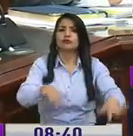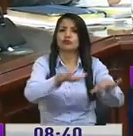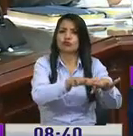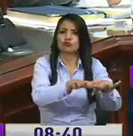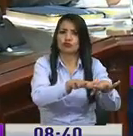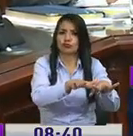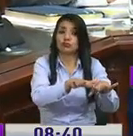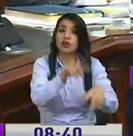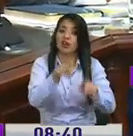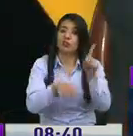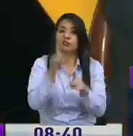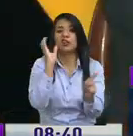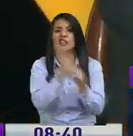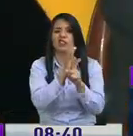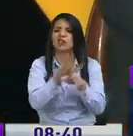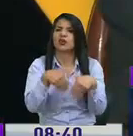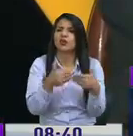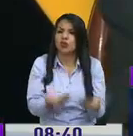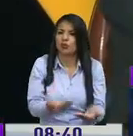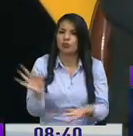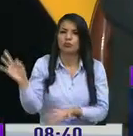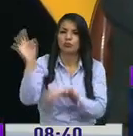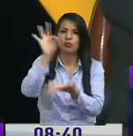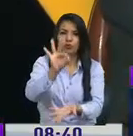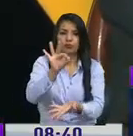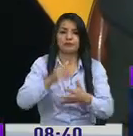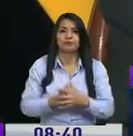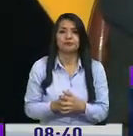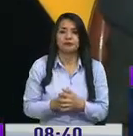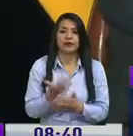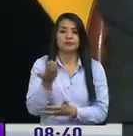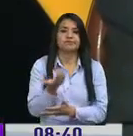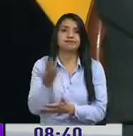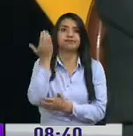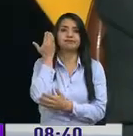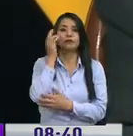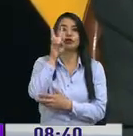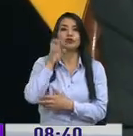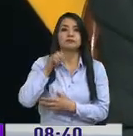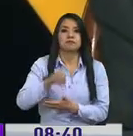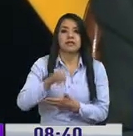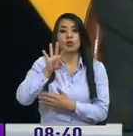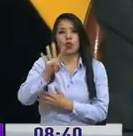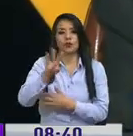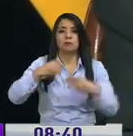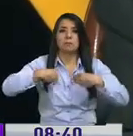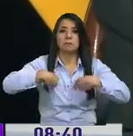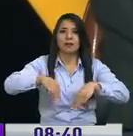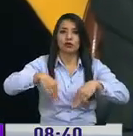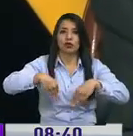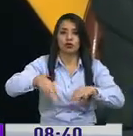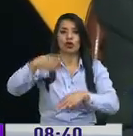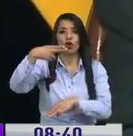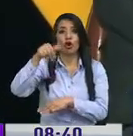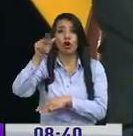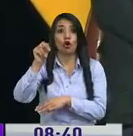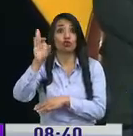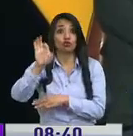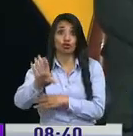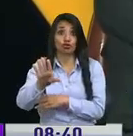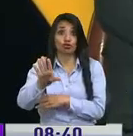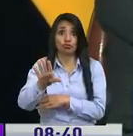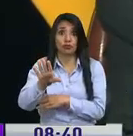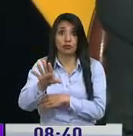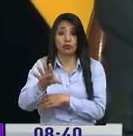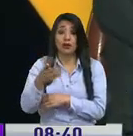existen críticas. Una vez que fue dado de baja en el 2004, el método de Hunt fue sacado de las cenizas